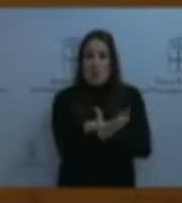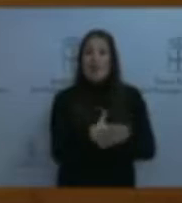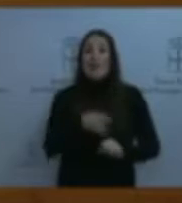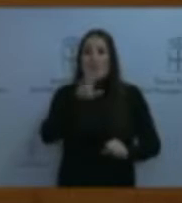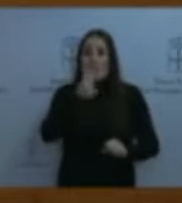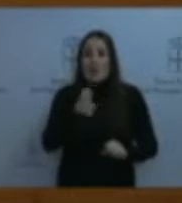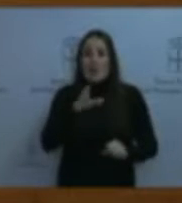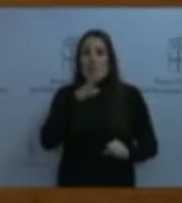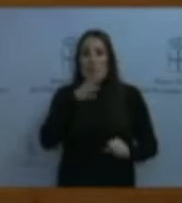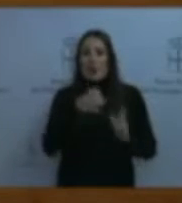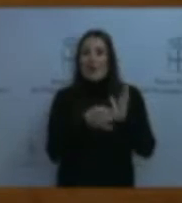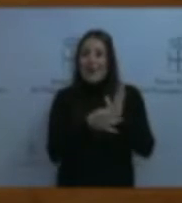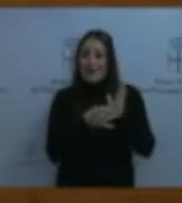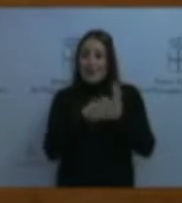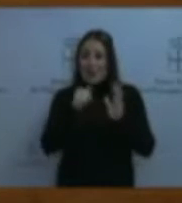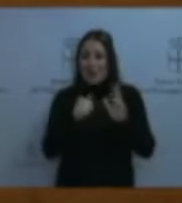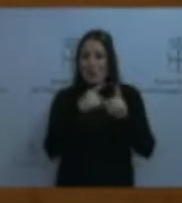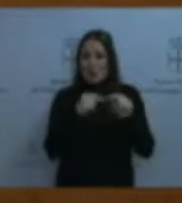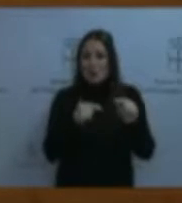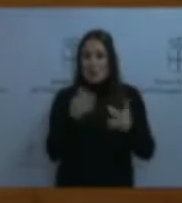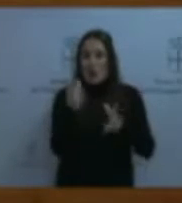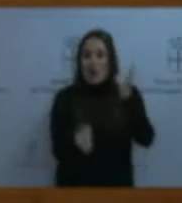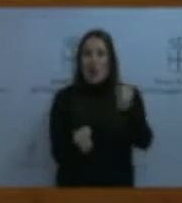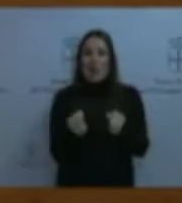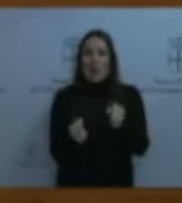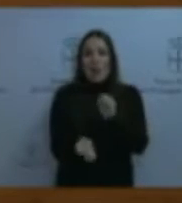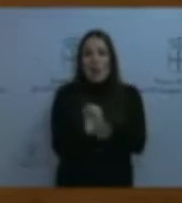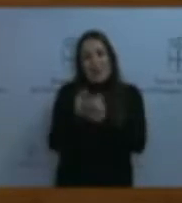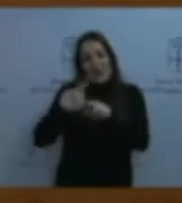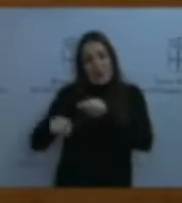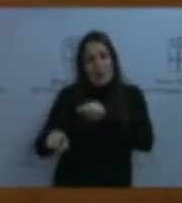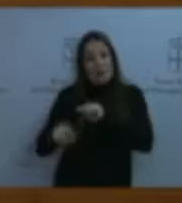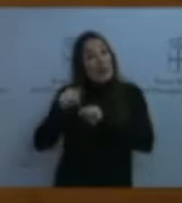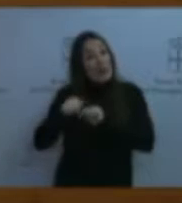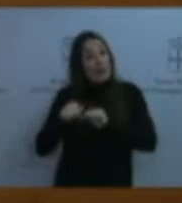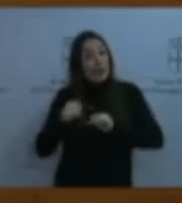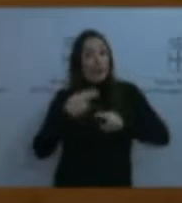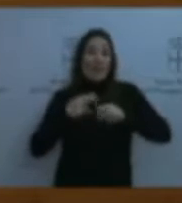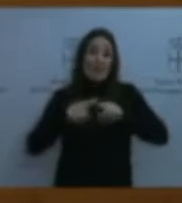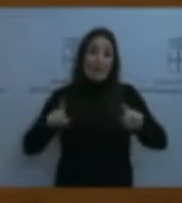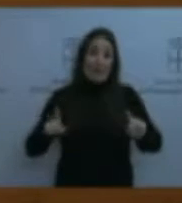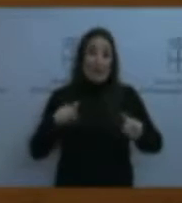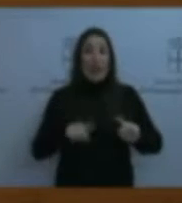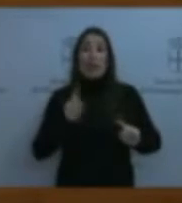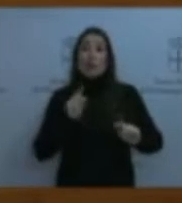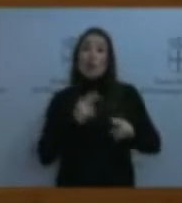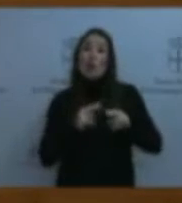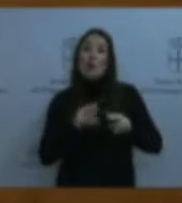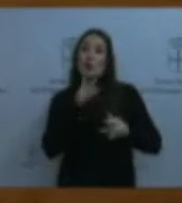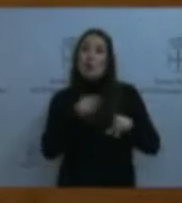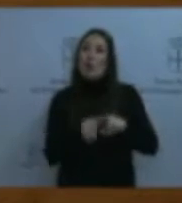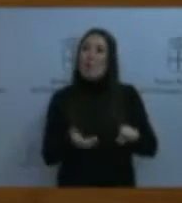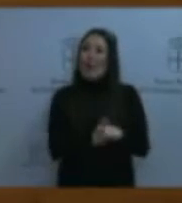origen en el ordeño de la leche de Asturias. Pero aquí en Asturias tenemos otro tipo de políticas. Lo que tenemos únicamente son políticas de parche.